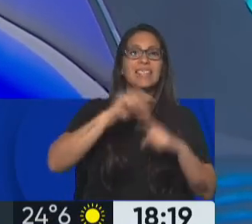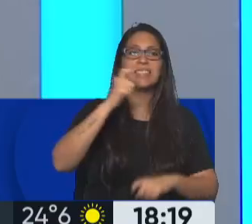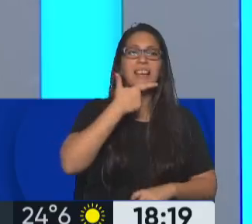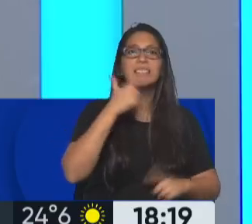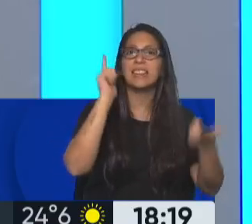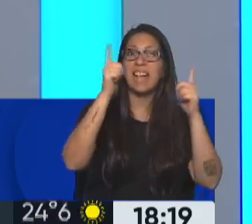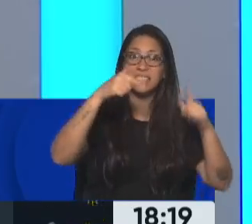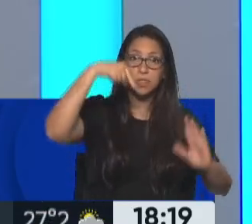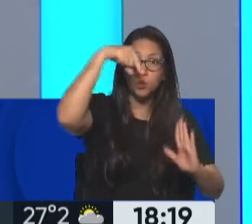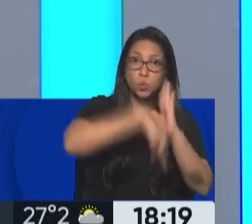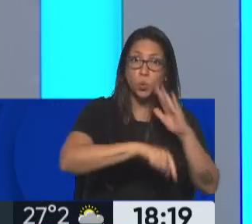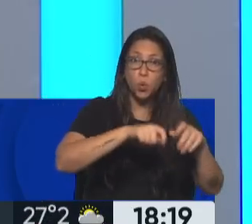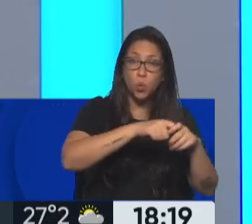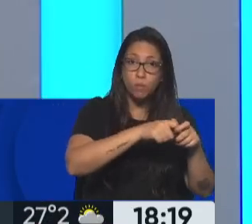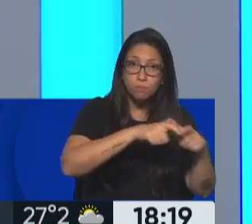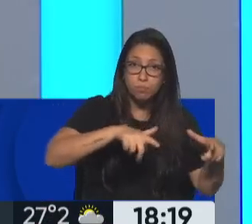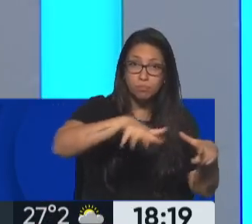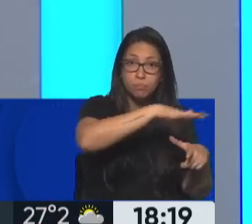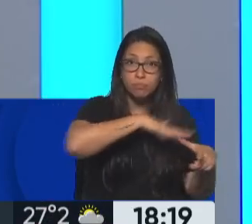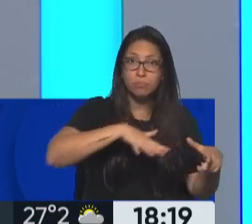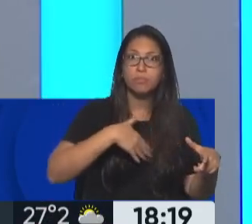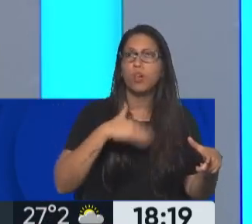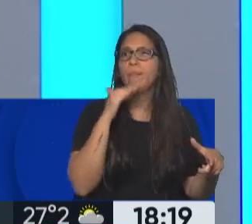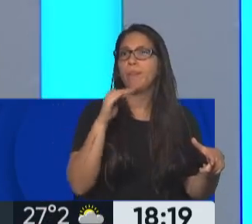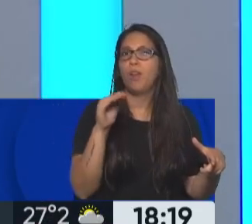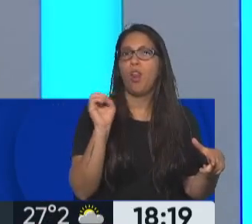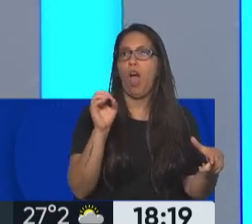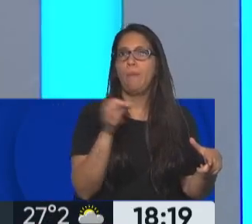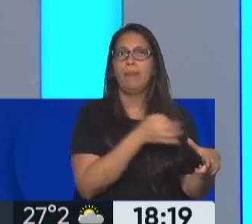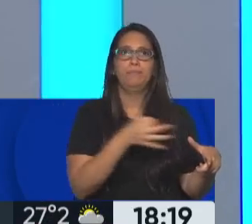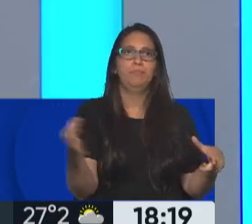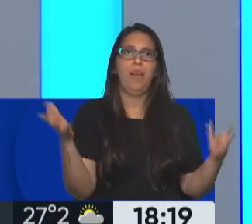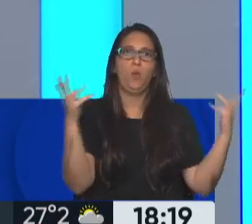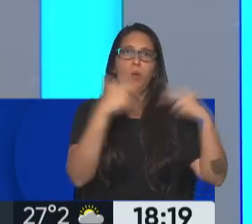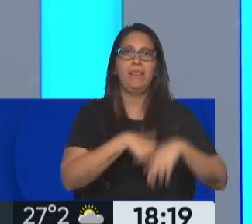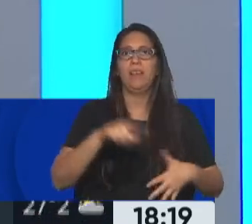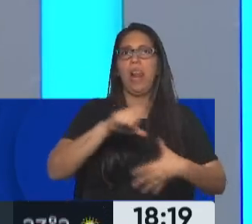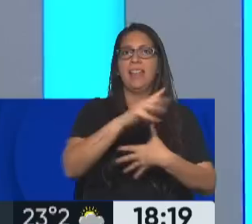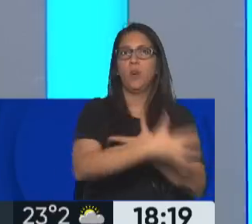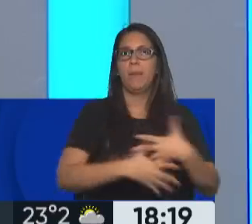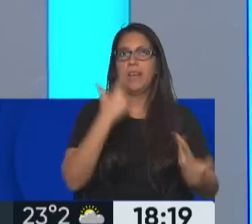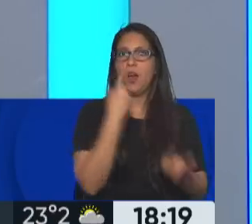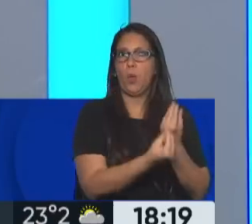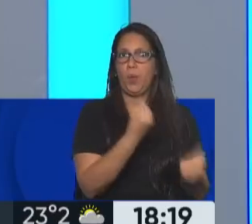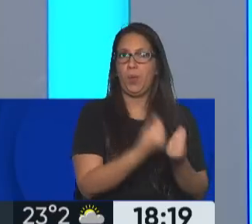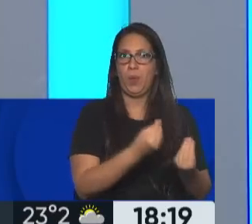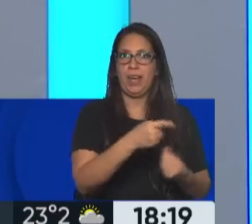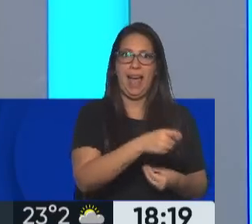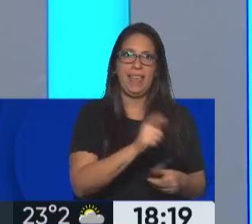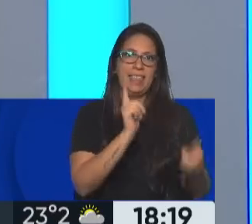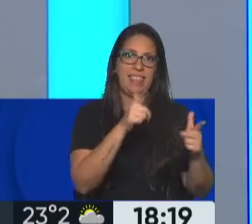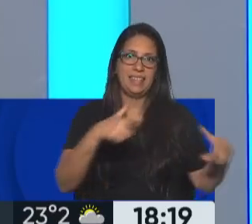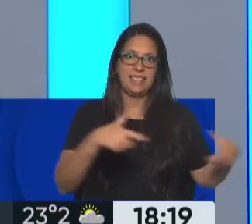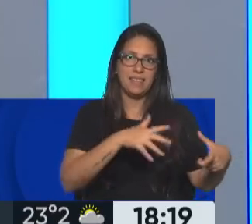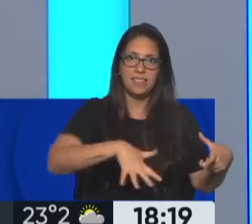Hidalgo, con este nombre me vas a decir, este es un condado que está lleno de latinos. Los latinos